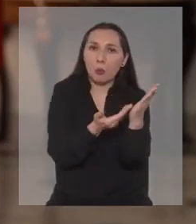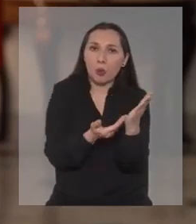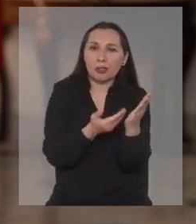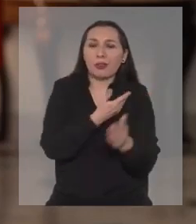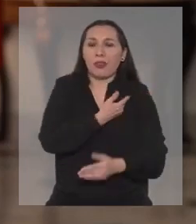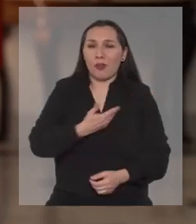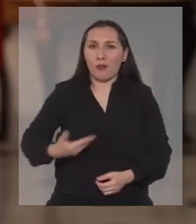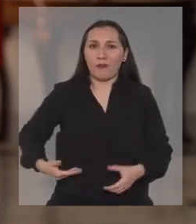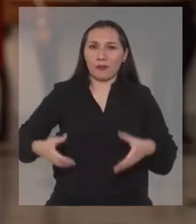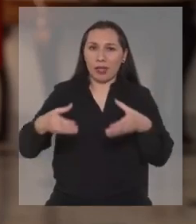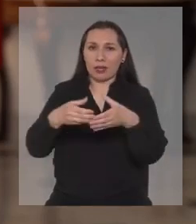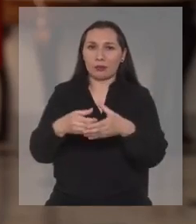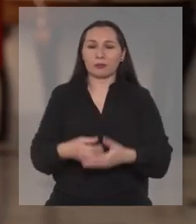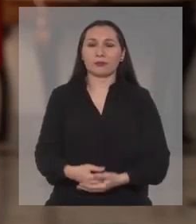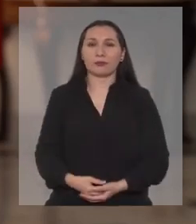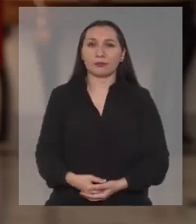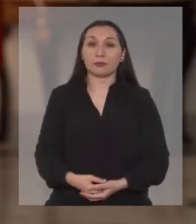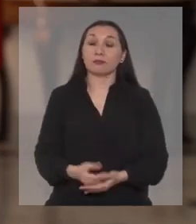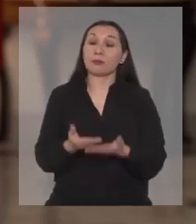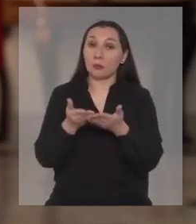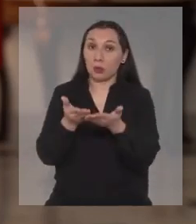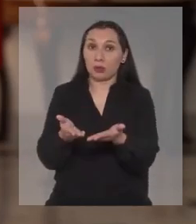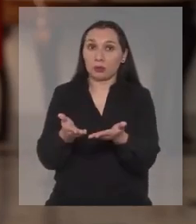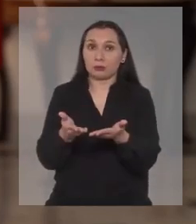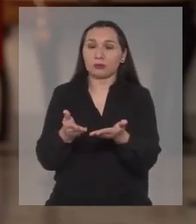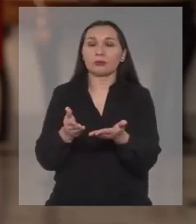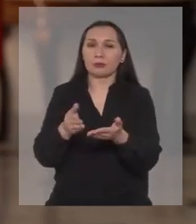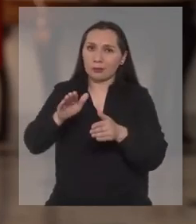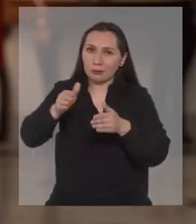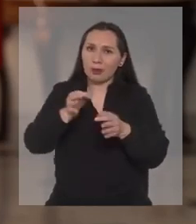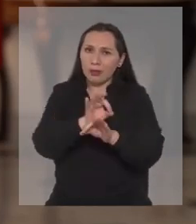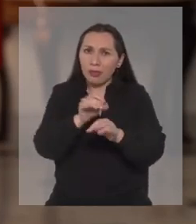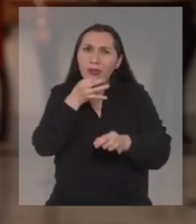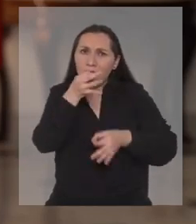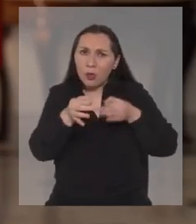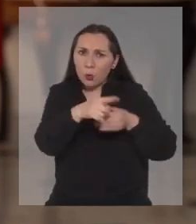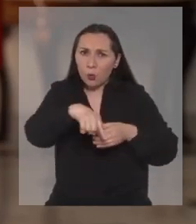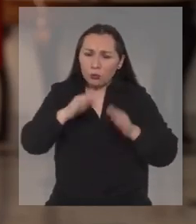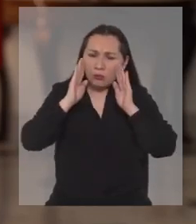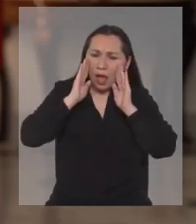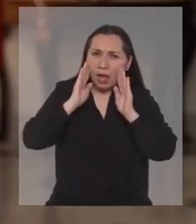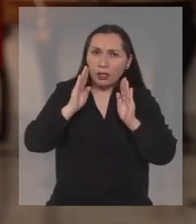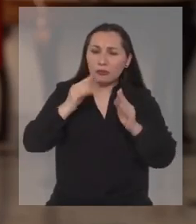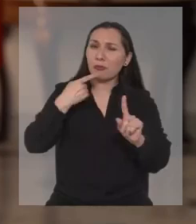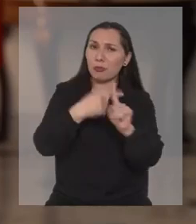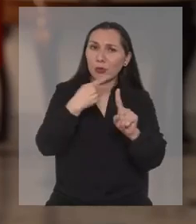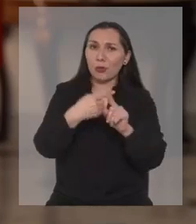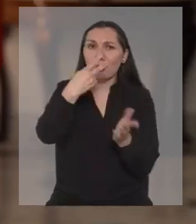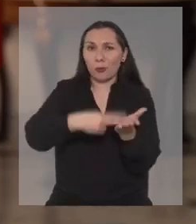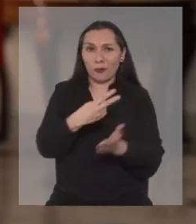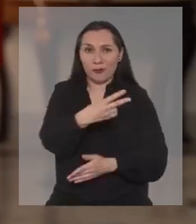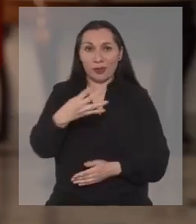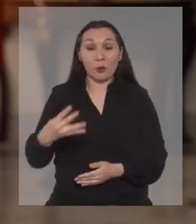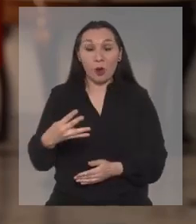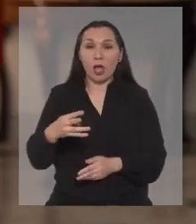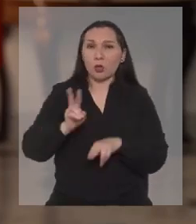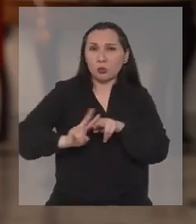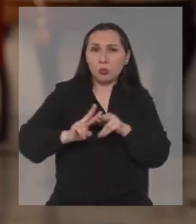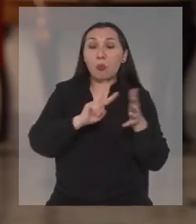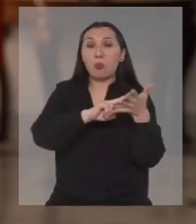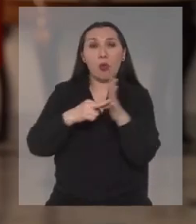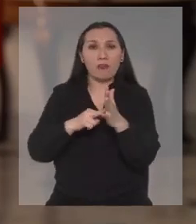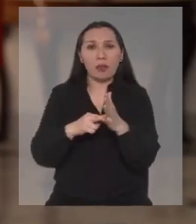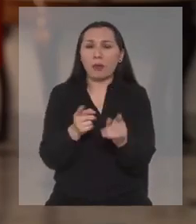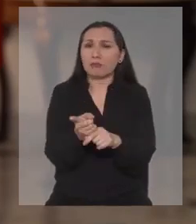propuesto desde el gobierno por ello los llamo a concentrarnos con optimismo en el 2024 en